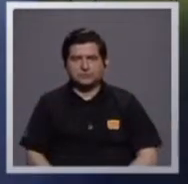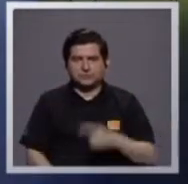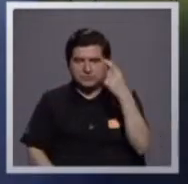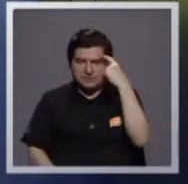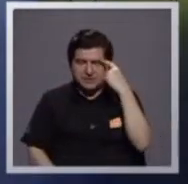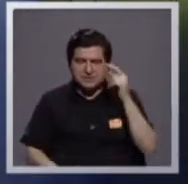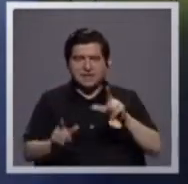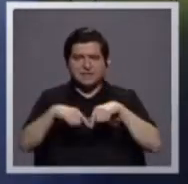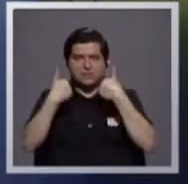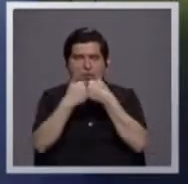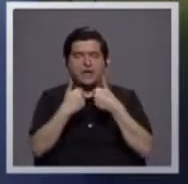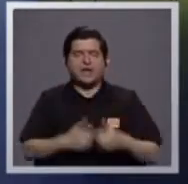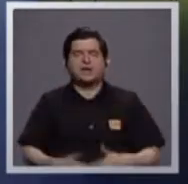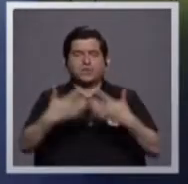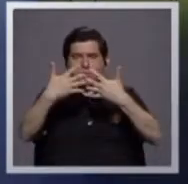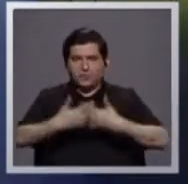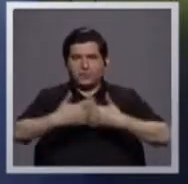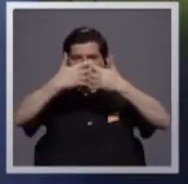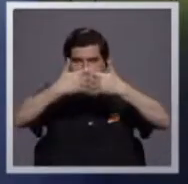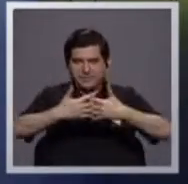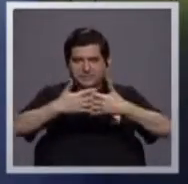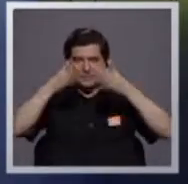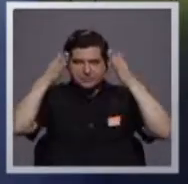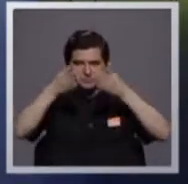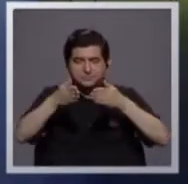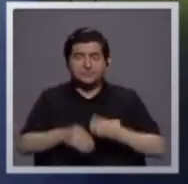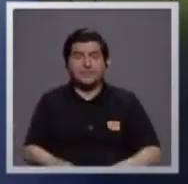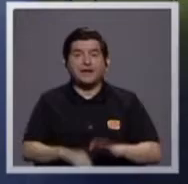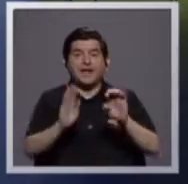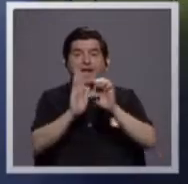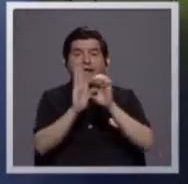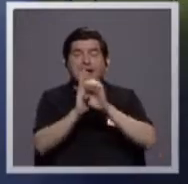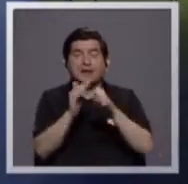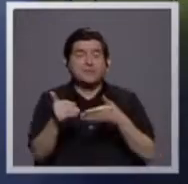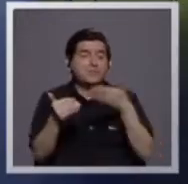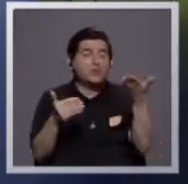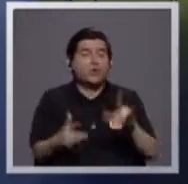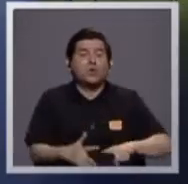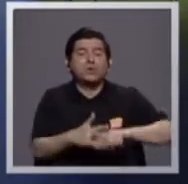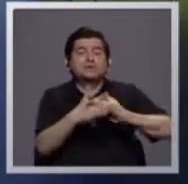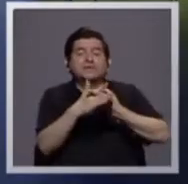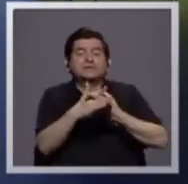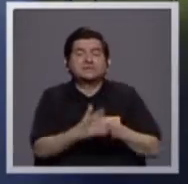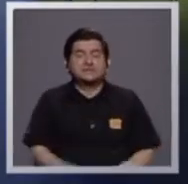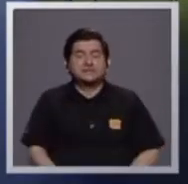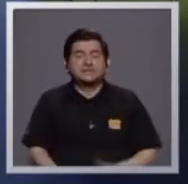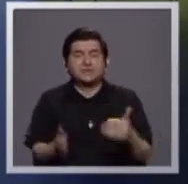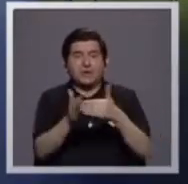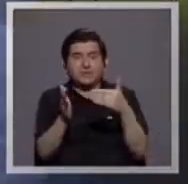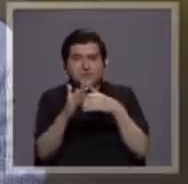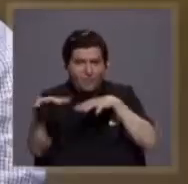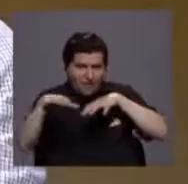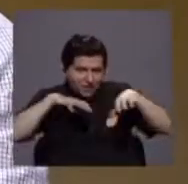corporativo. Entonces, eso para poner un ejemplo muy concreto de las cosas que vamos a empezar a ver cuando volvamos.